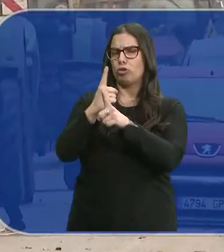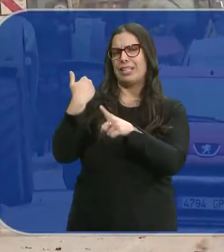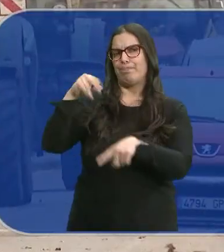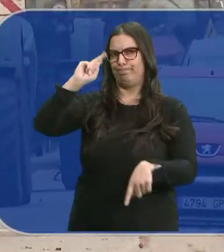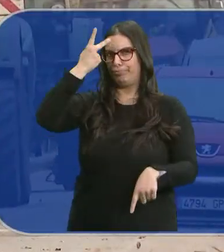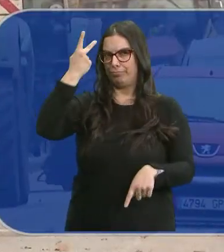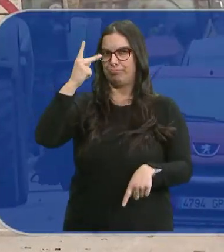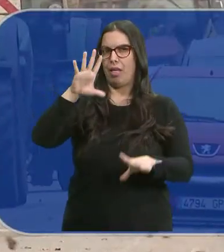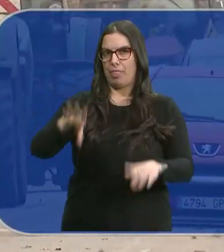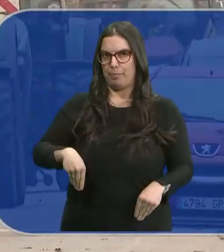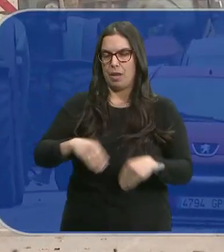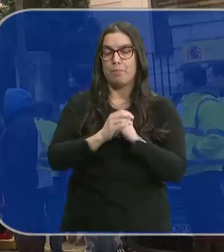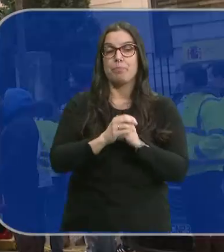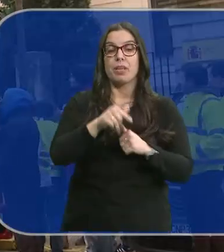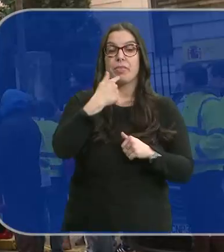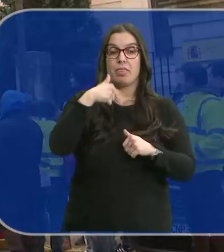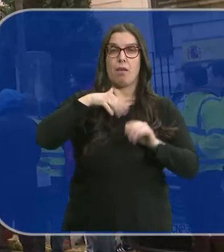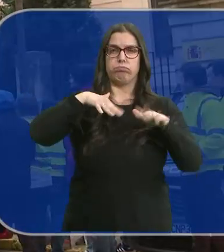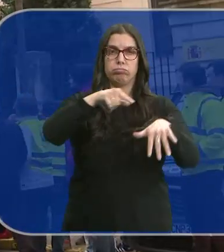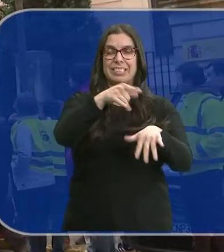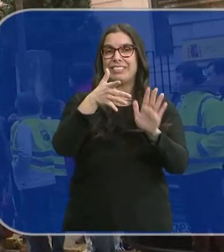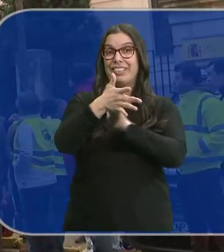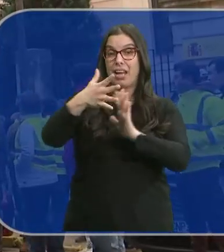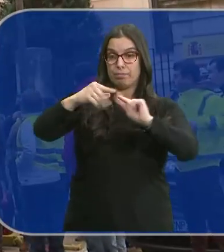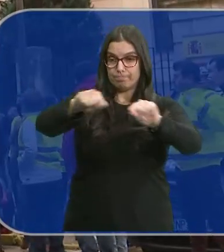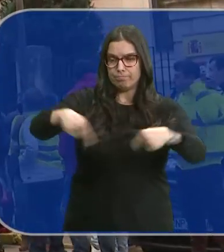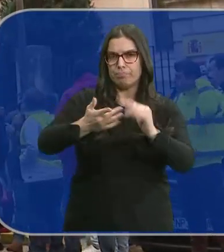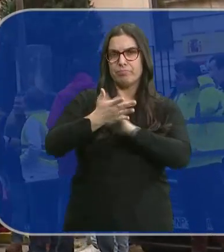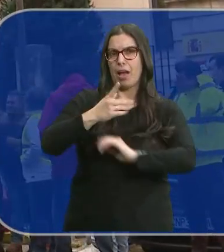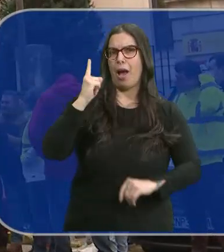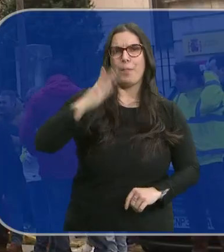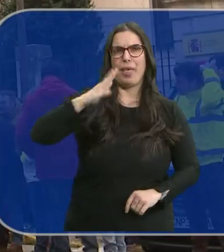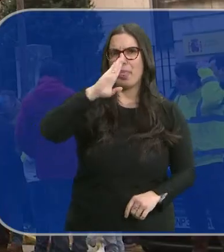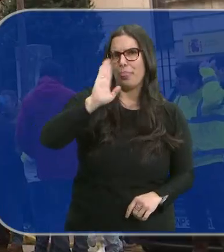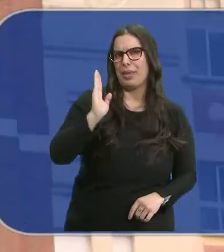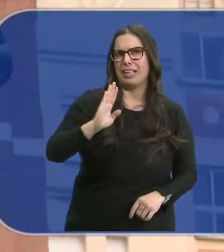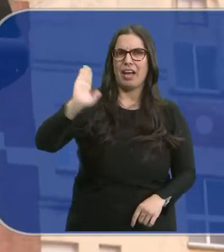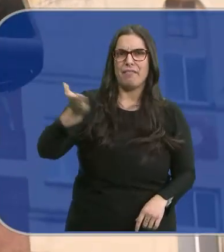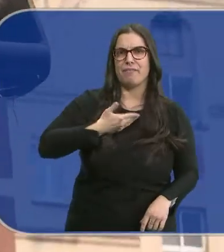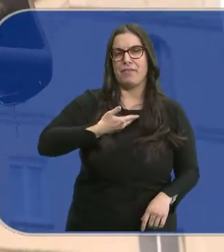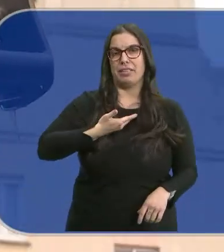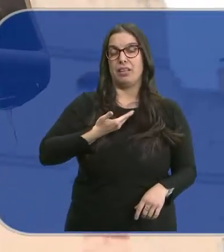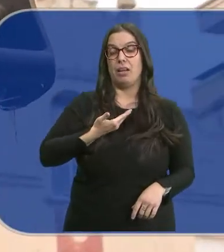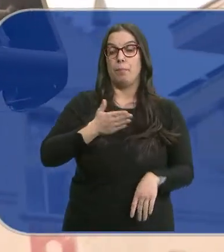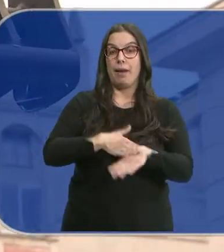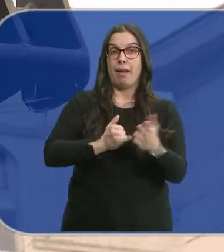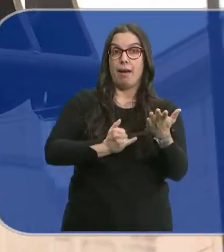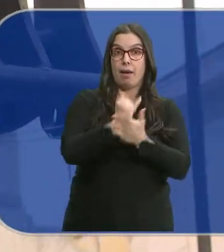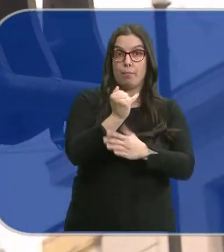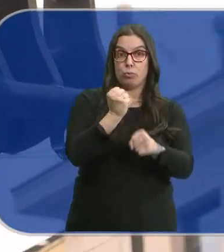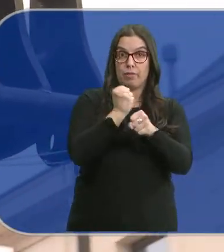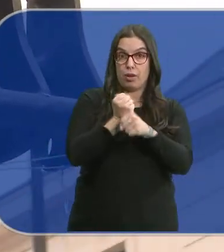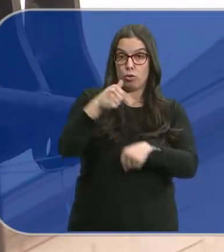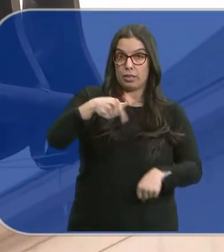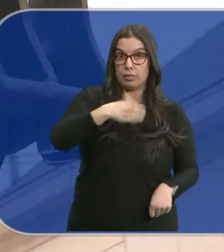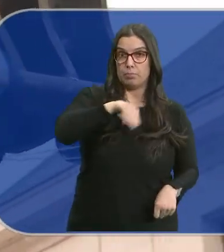cambiara de postura. Los convocantes consideran el tratado una amenaza directa para el campo español y para la soberanía alimentaria.